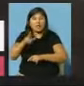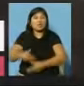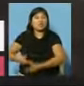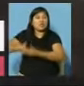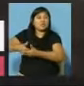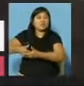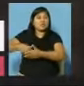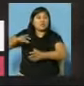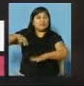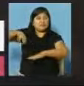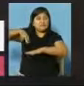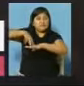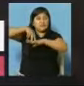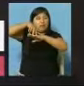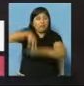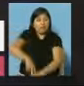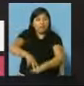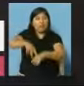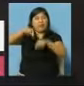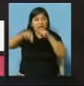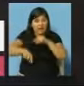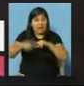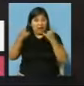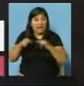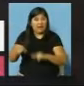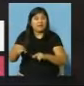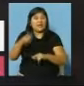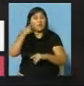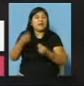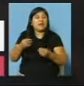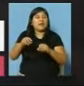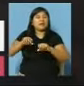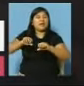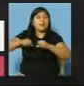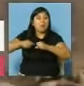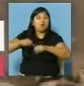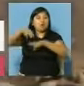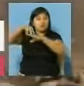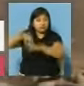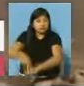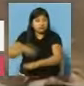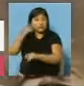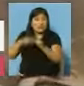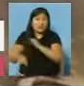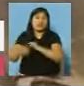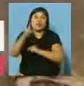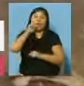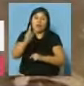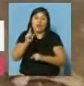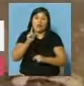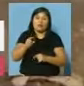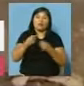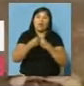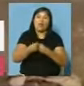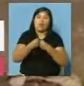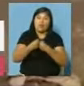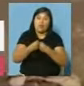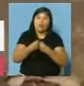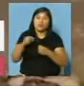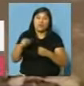estas tapas del canal de la Calera en moto. La verdad que es riesgoso para muchos, porque muchos lo utilizan como